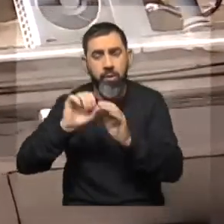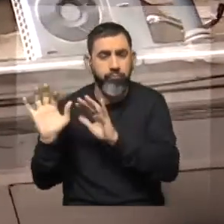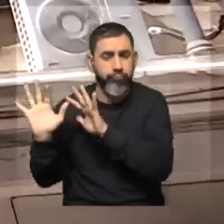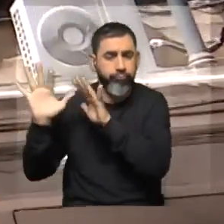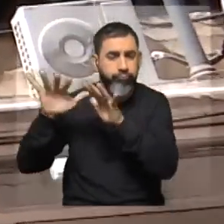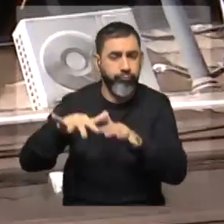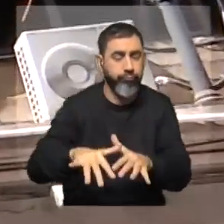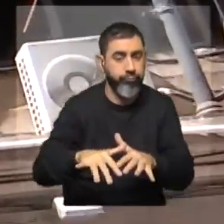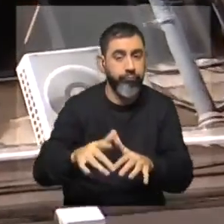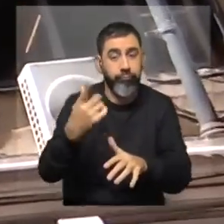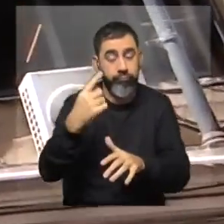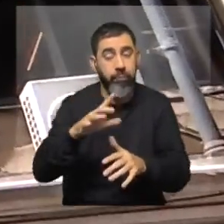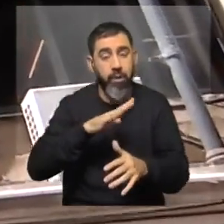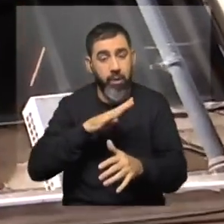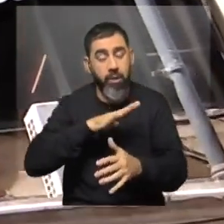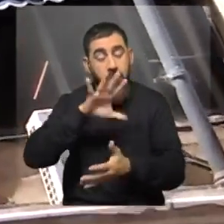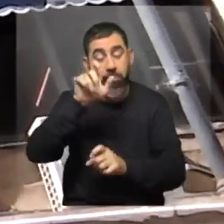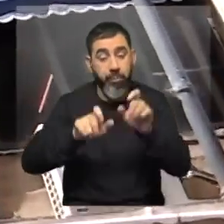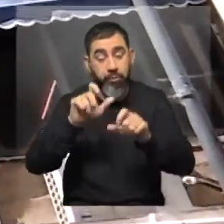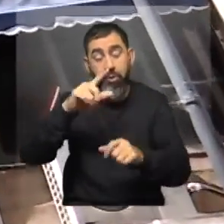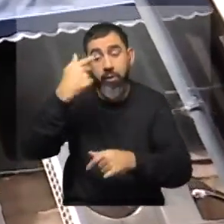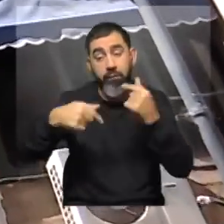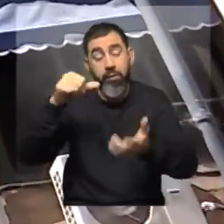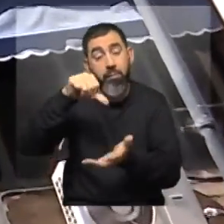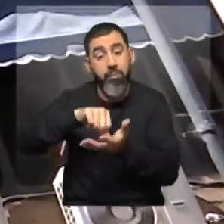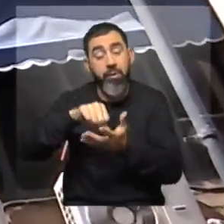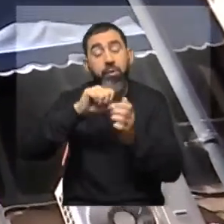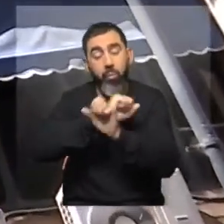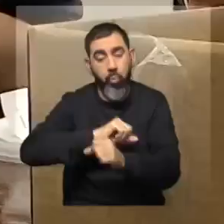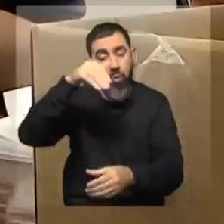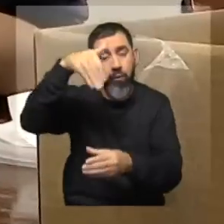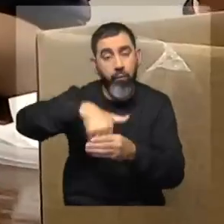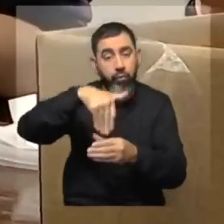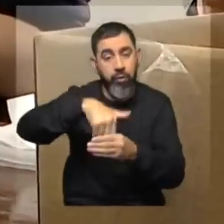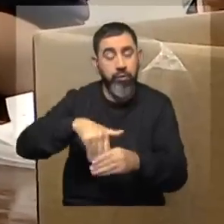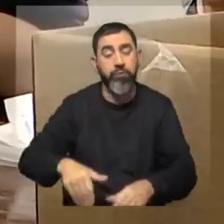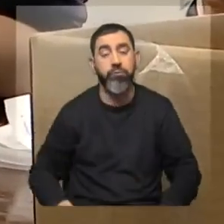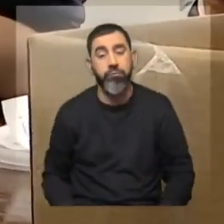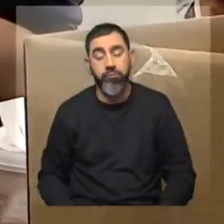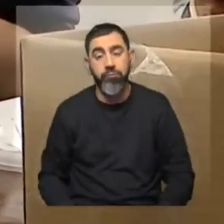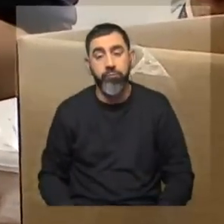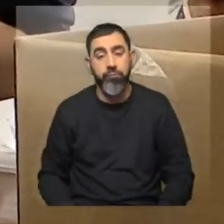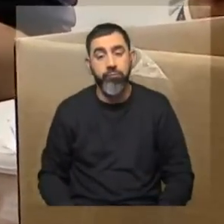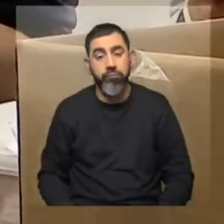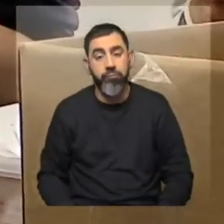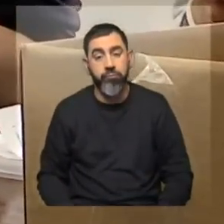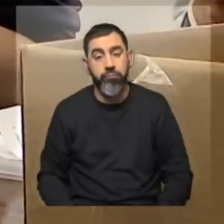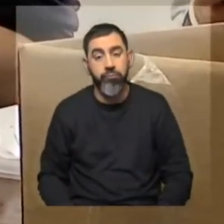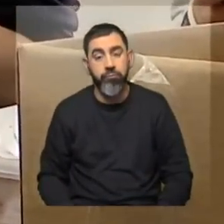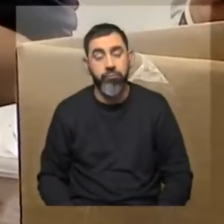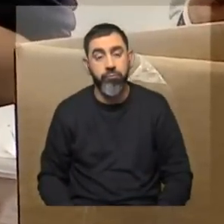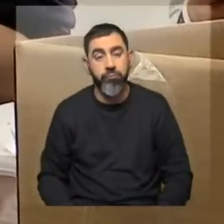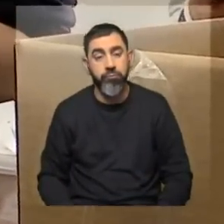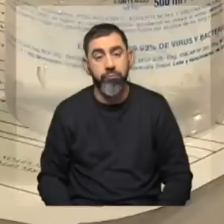y que entonces contemplan a sus ciudadanos desde los diferentes lugares donde Residen para que participen claramente en la vida política